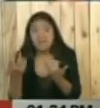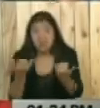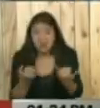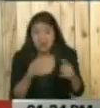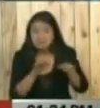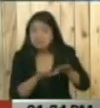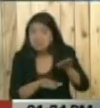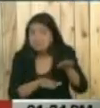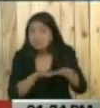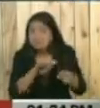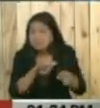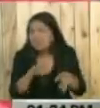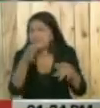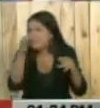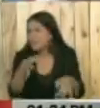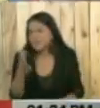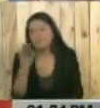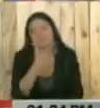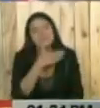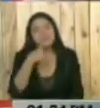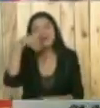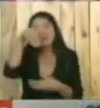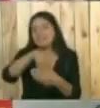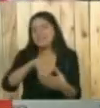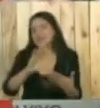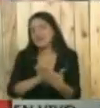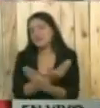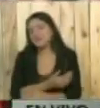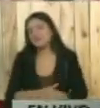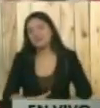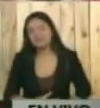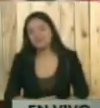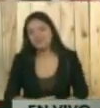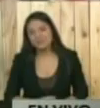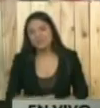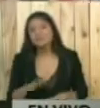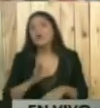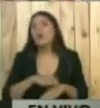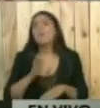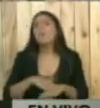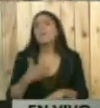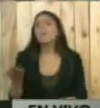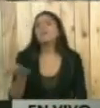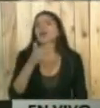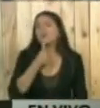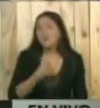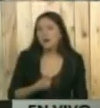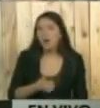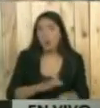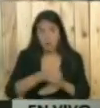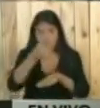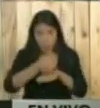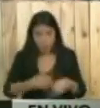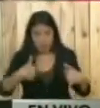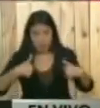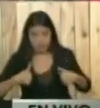vamos, tampoco hay revocatorio. ¿Por qué no hay revocatorio? No por culpa